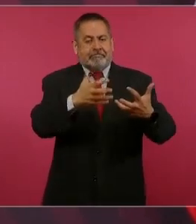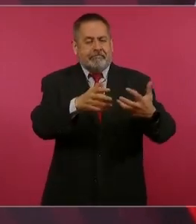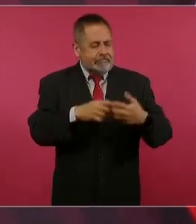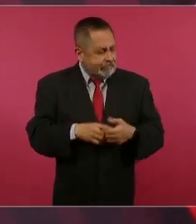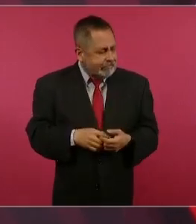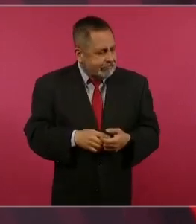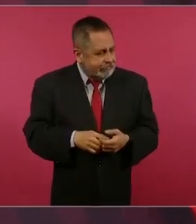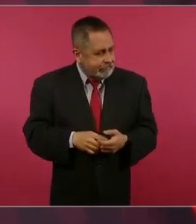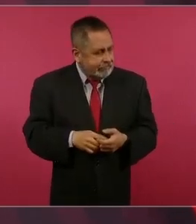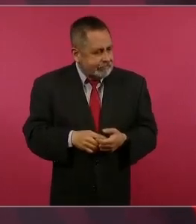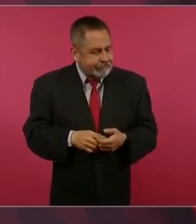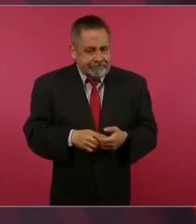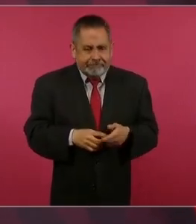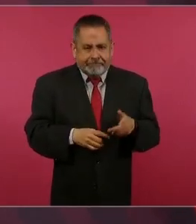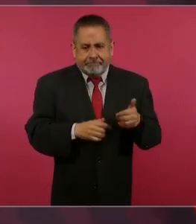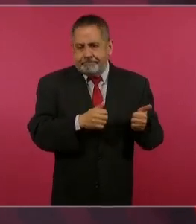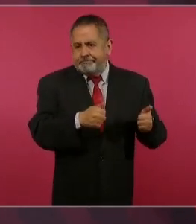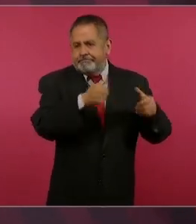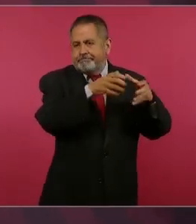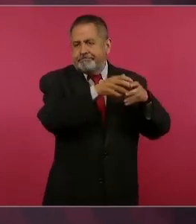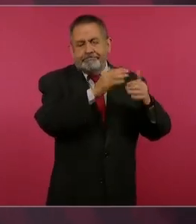arriba.